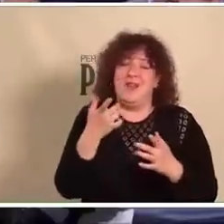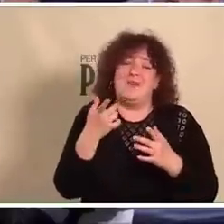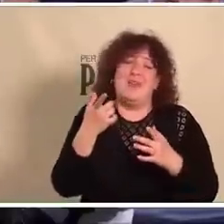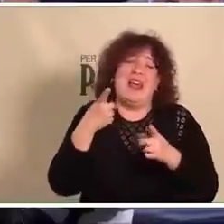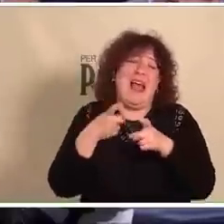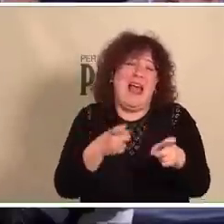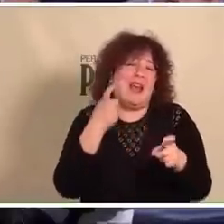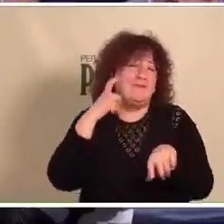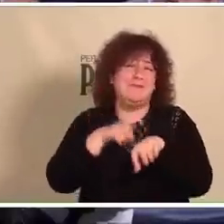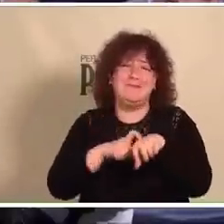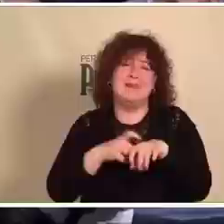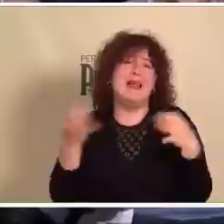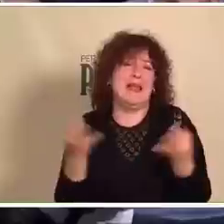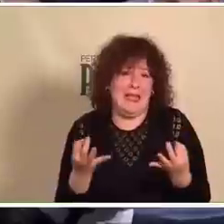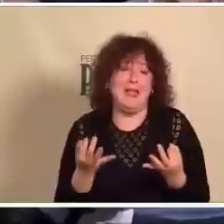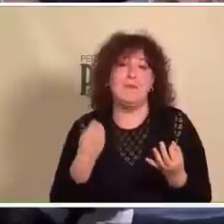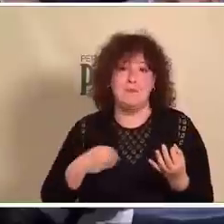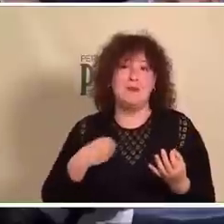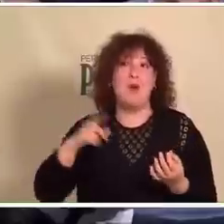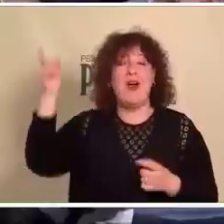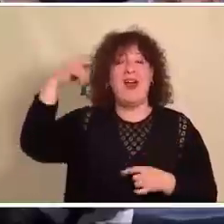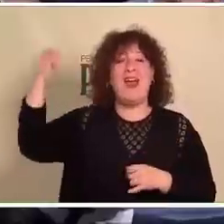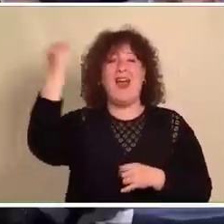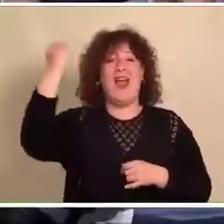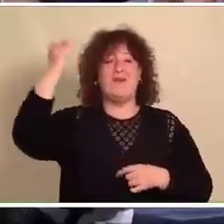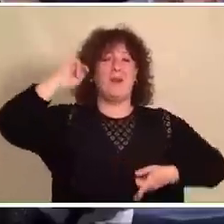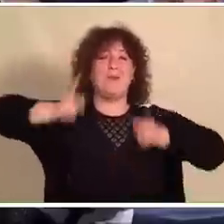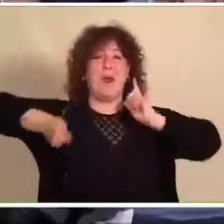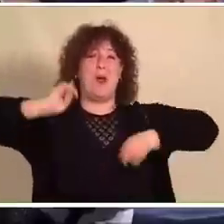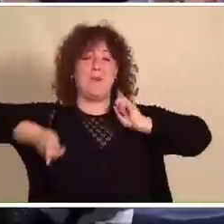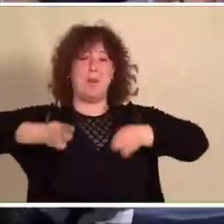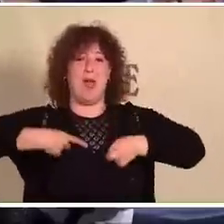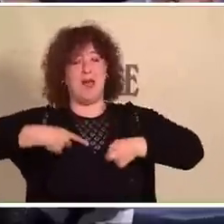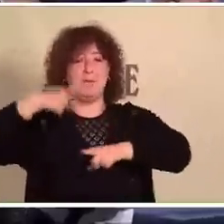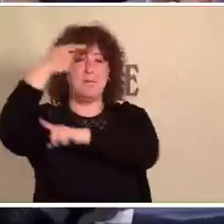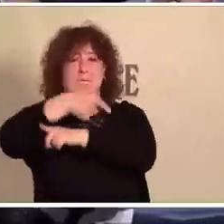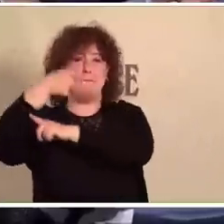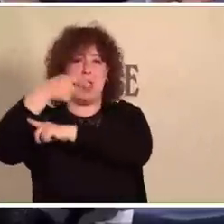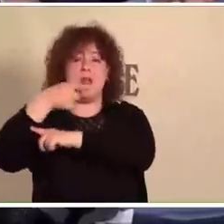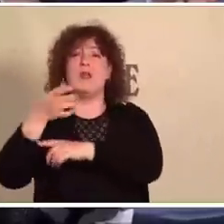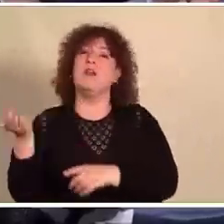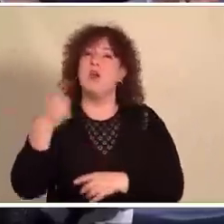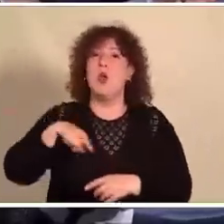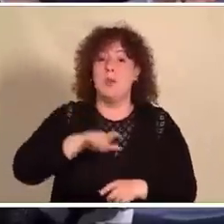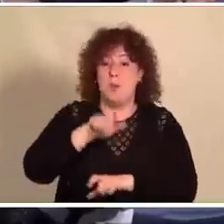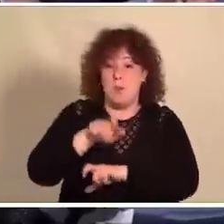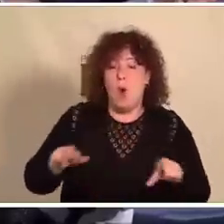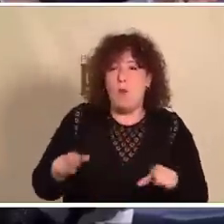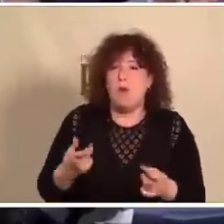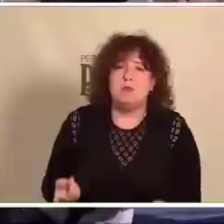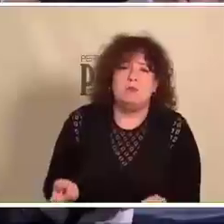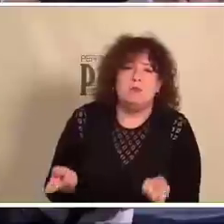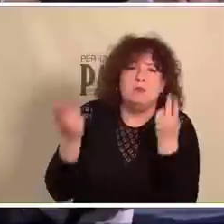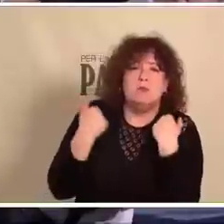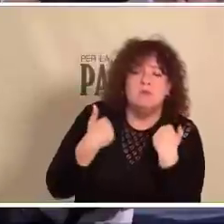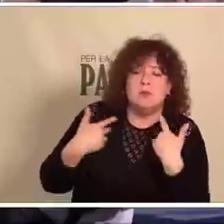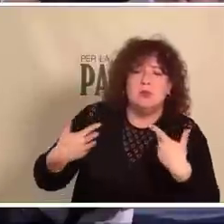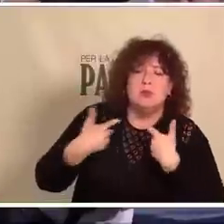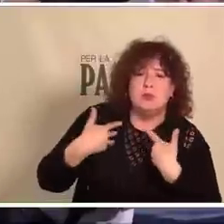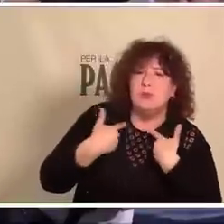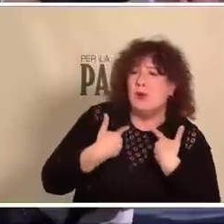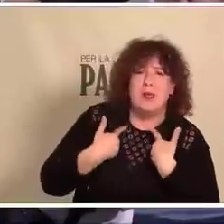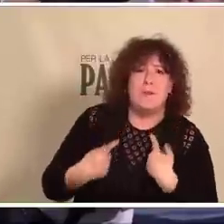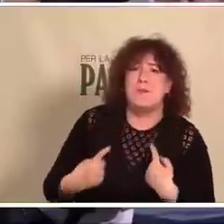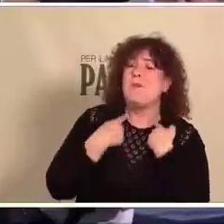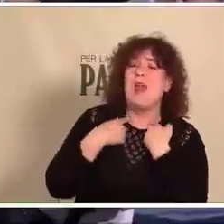las pagan los pueblos la gente de abajo siempre siempre tiene todo que perder y nada que ganar en el campo